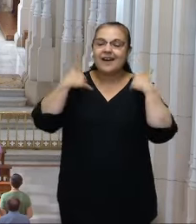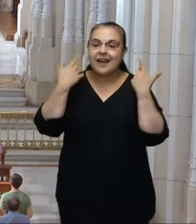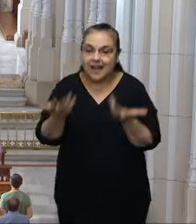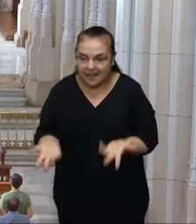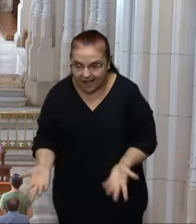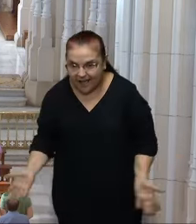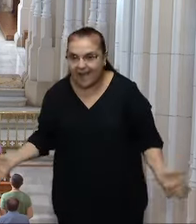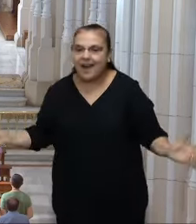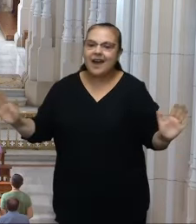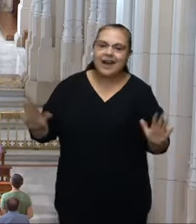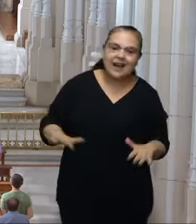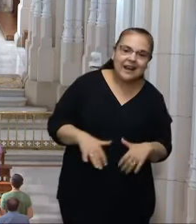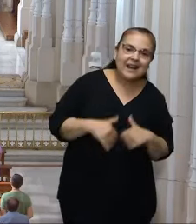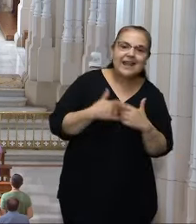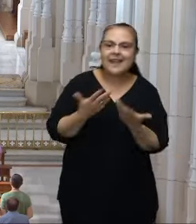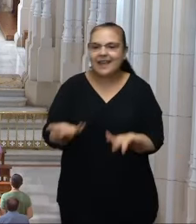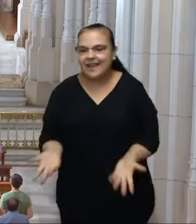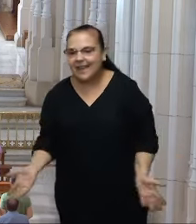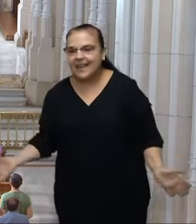Aleluya